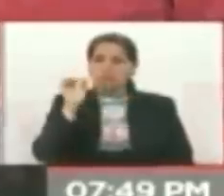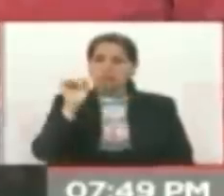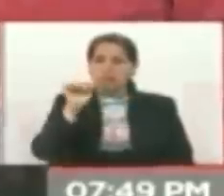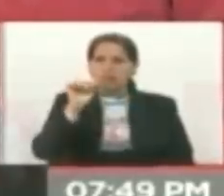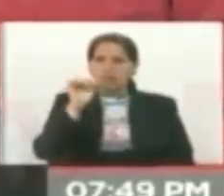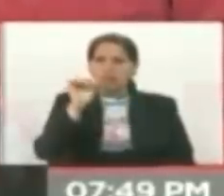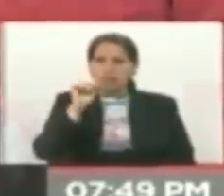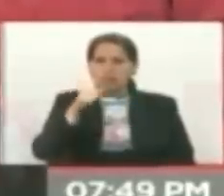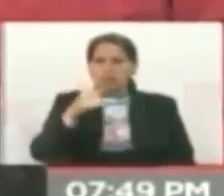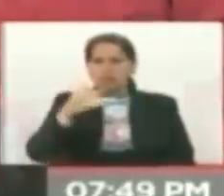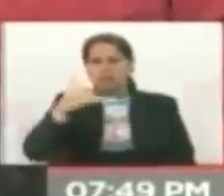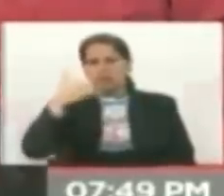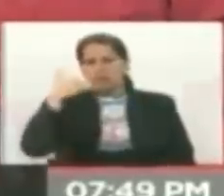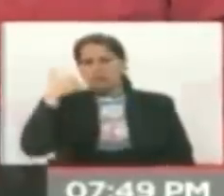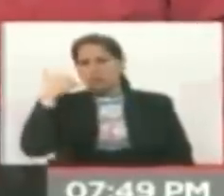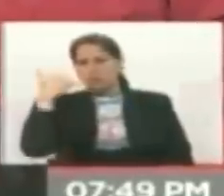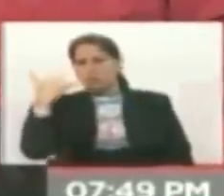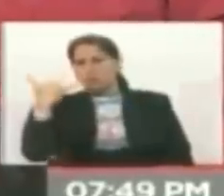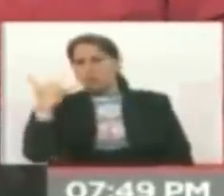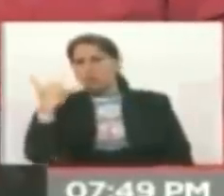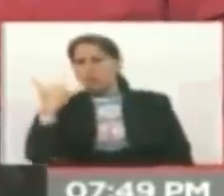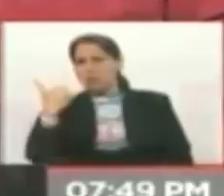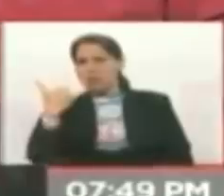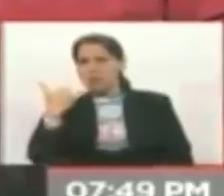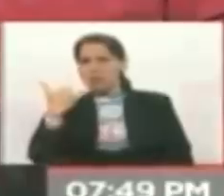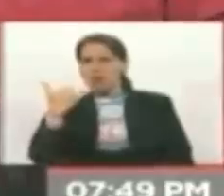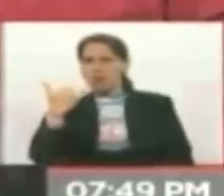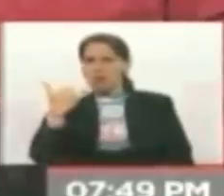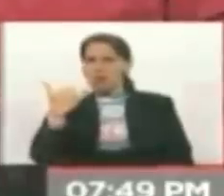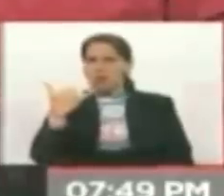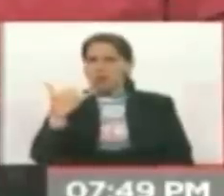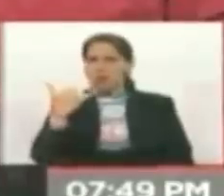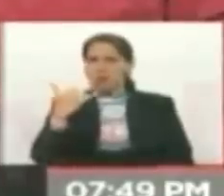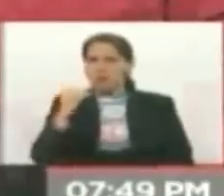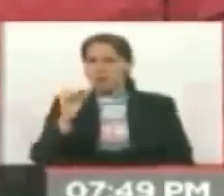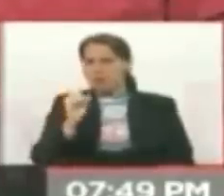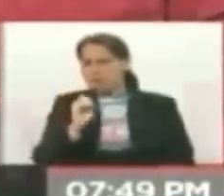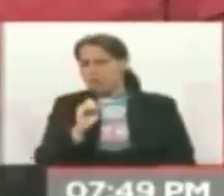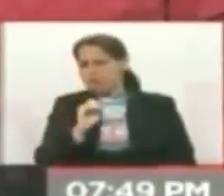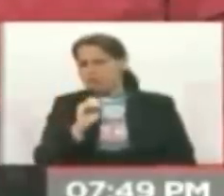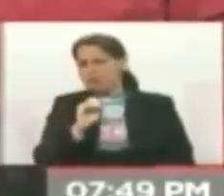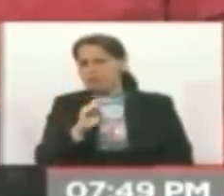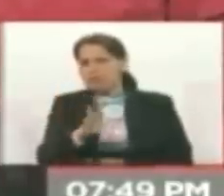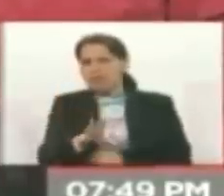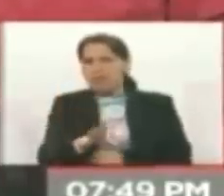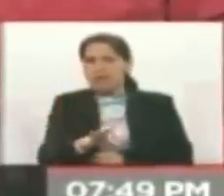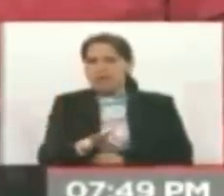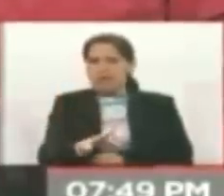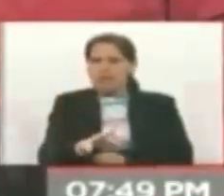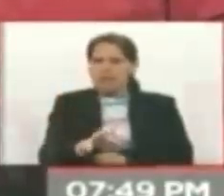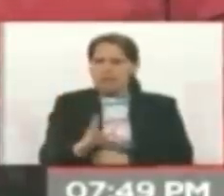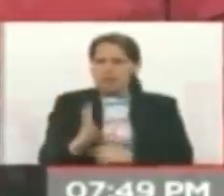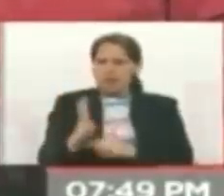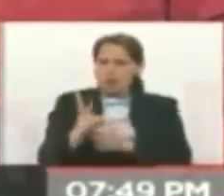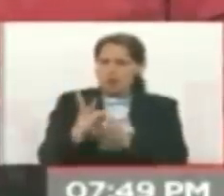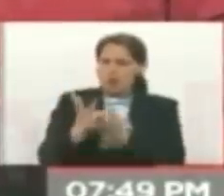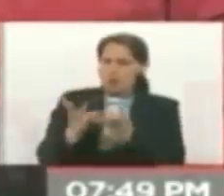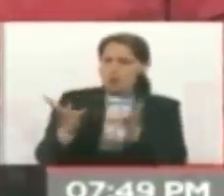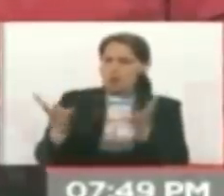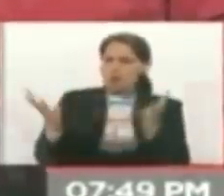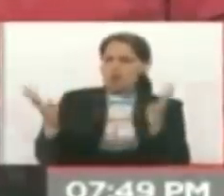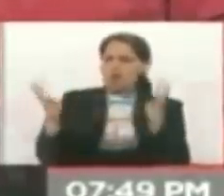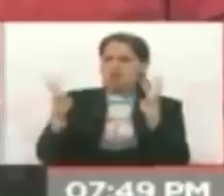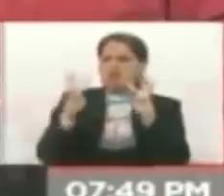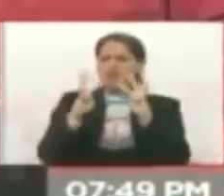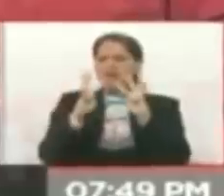alto comandante militar de irán para mí en lo personal es un gran orgullo y para tareck el aissami igual porque es un ejemplo de